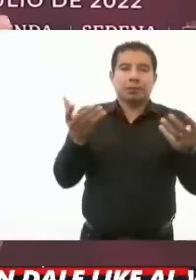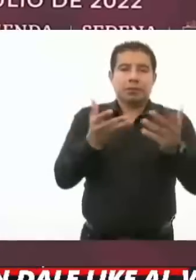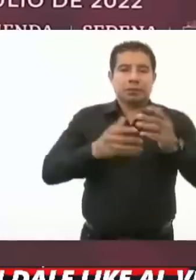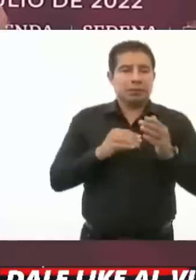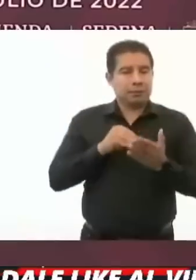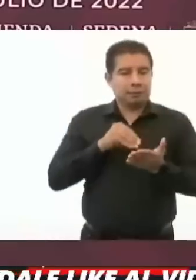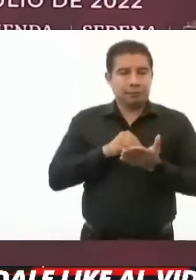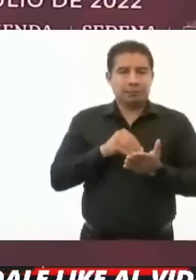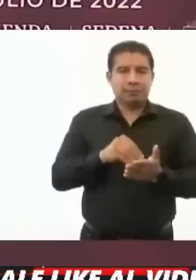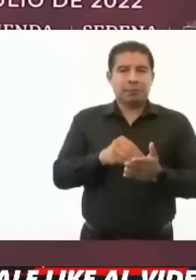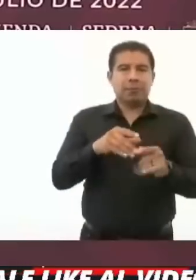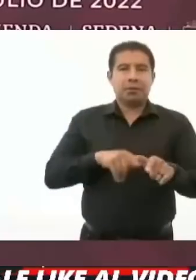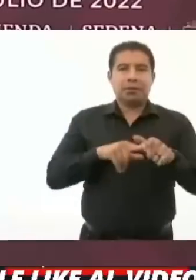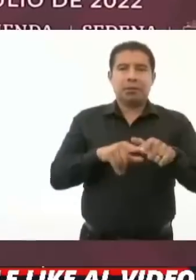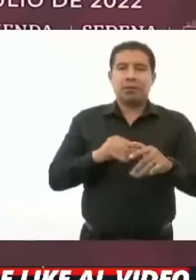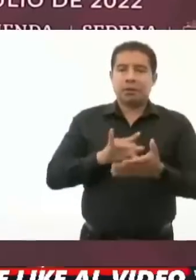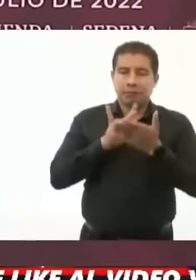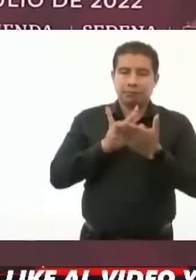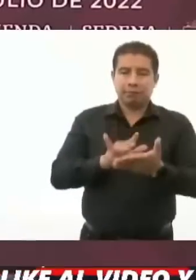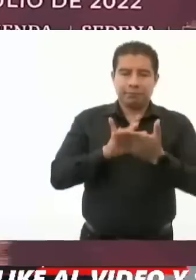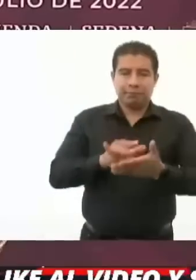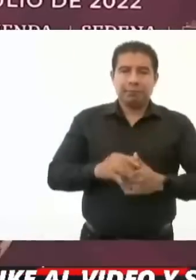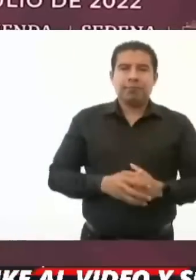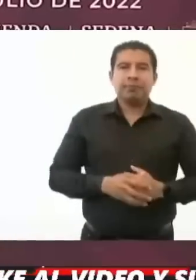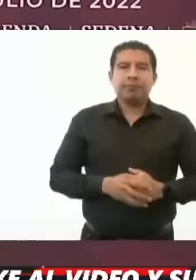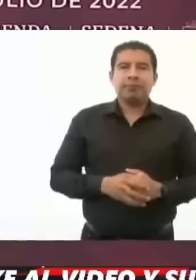apoyando, porque